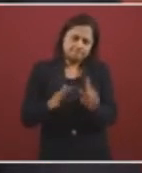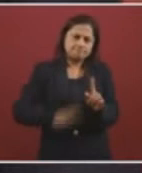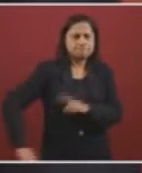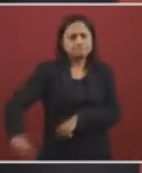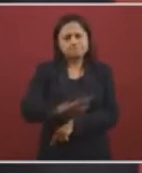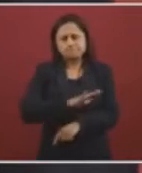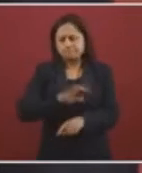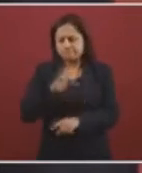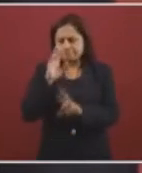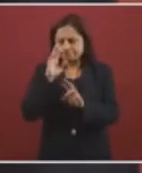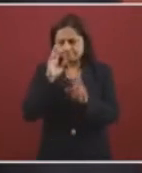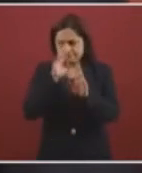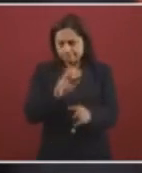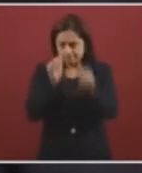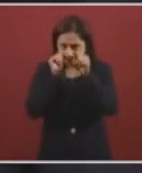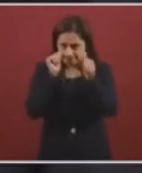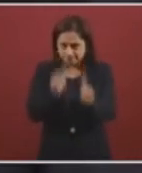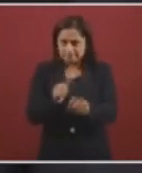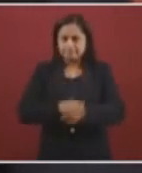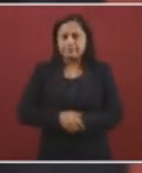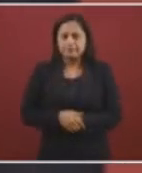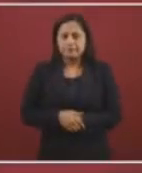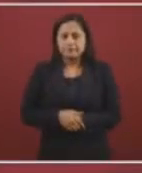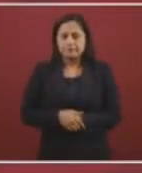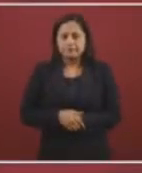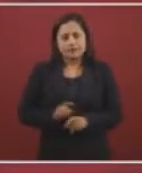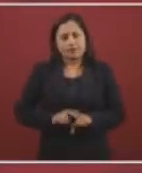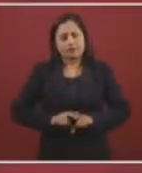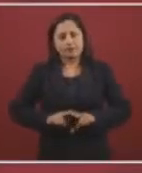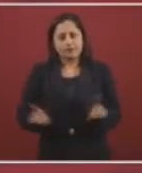no el de su alteza serenísima